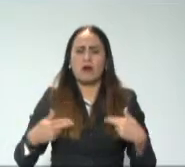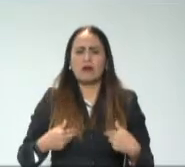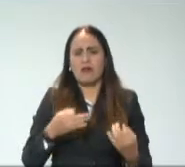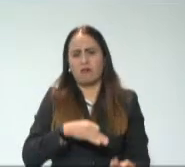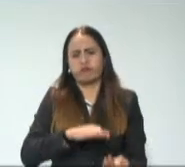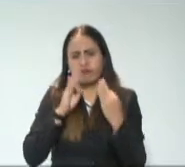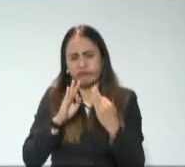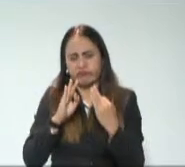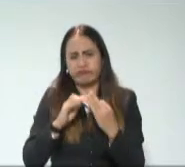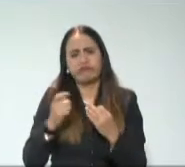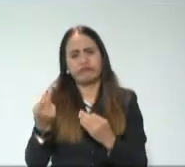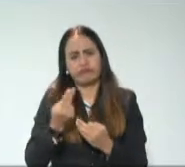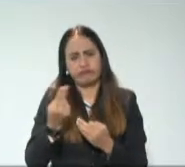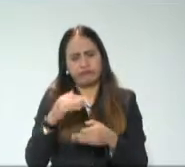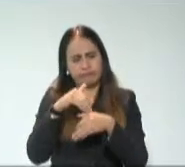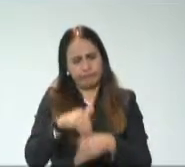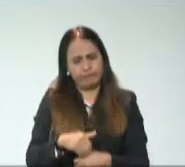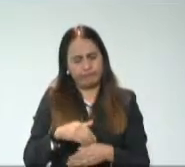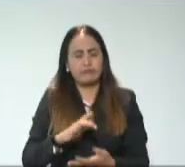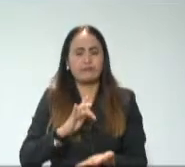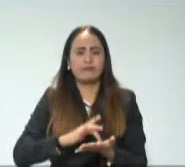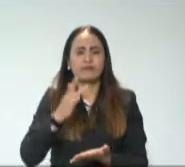enfrentar Muchas